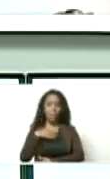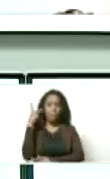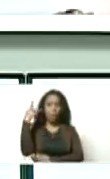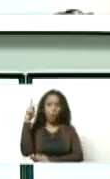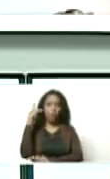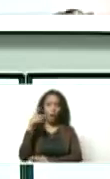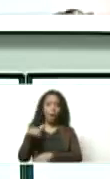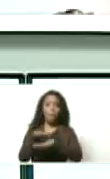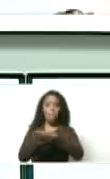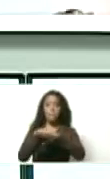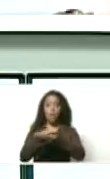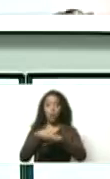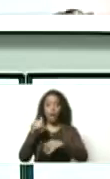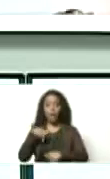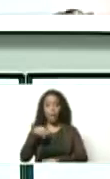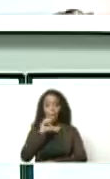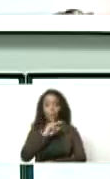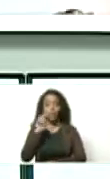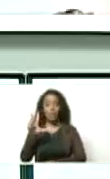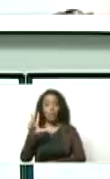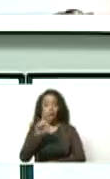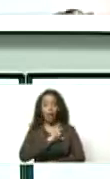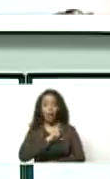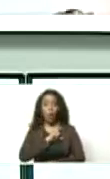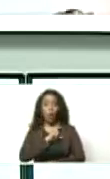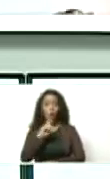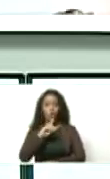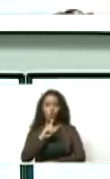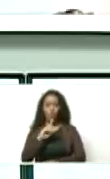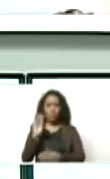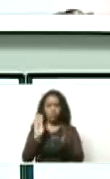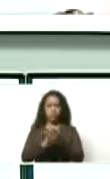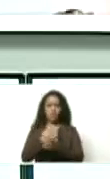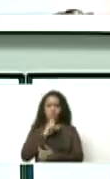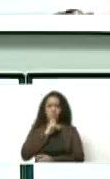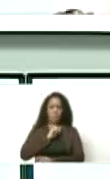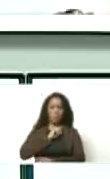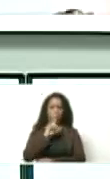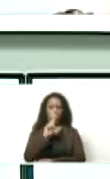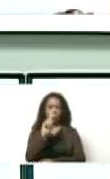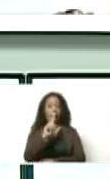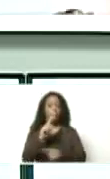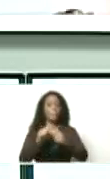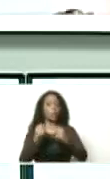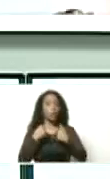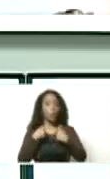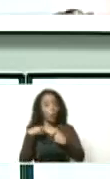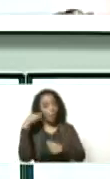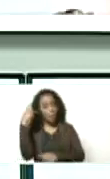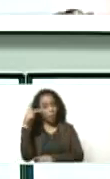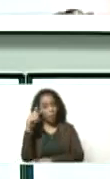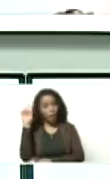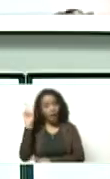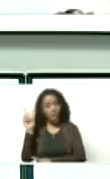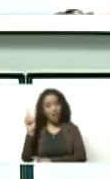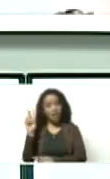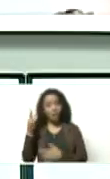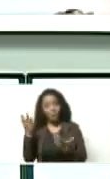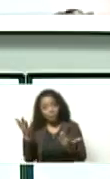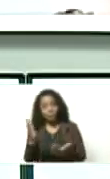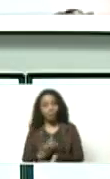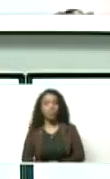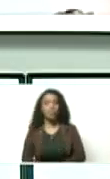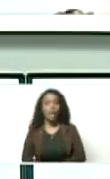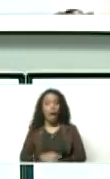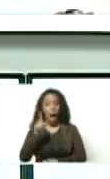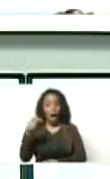Me perdona aquí en el 23 de enero, no se pongan celosos. Pero yo soy de la parroquia El Valle, pues.